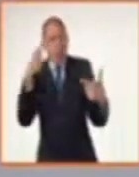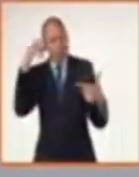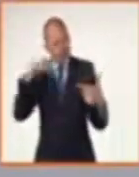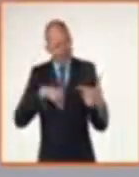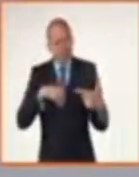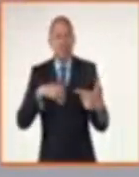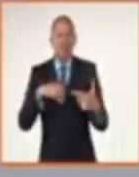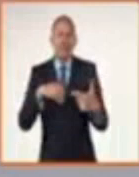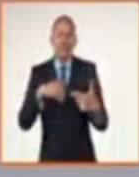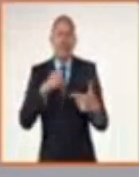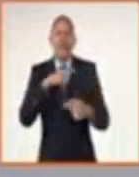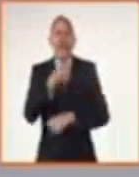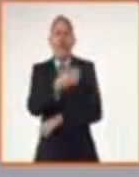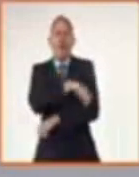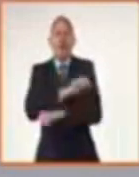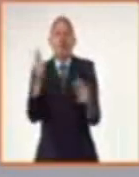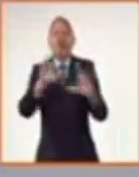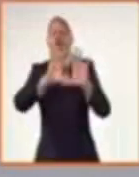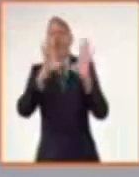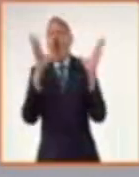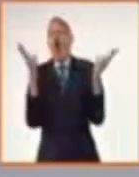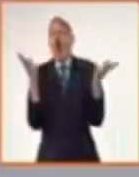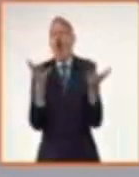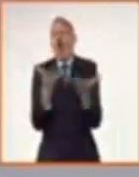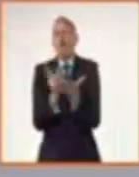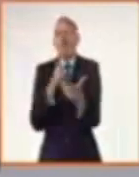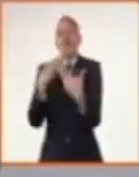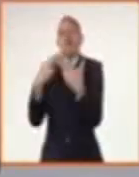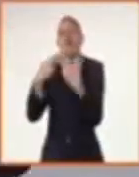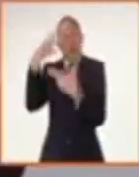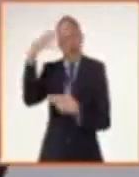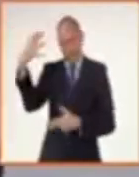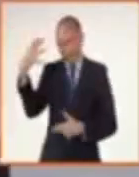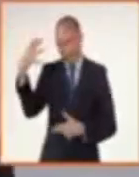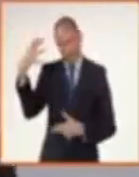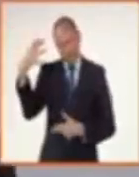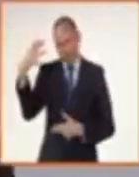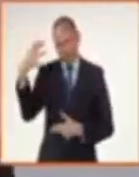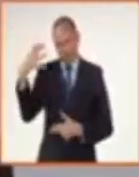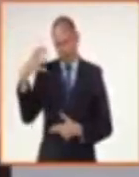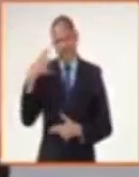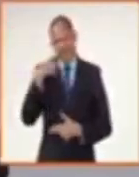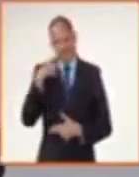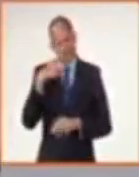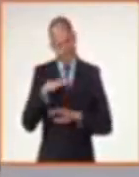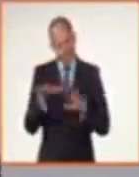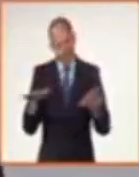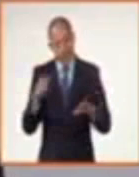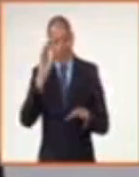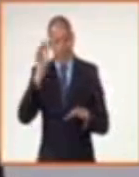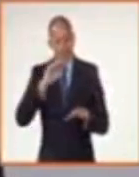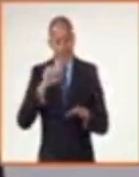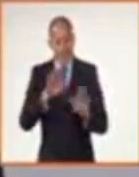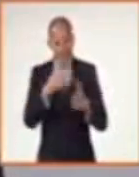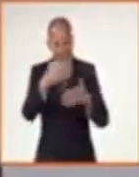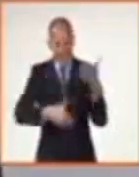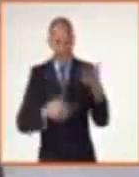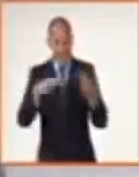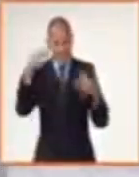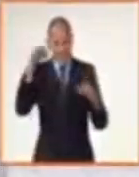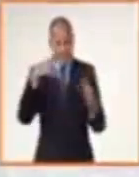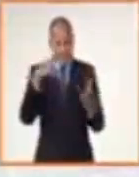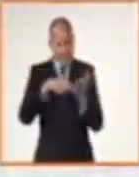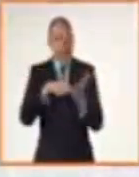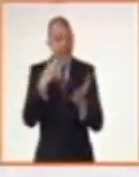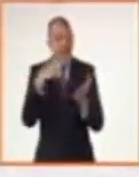cual no quiere decir que no haya personas que no crean en el sistema, incluso por algunos de los mensajes que se escribieron en las boletas y tal. Pero mientras